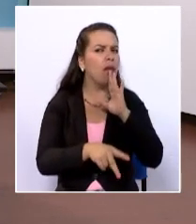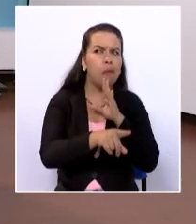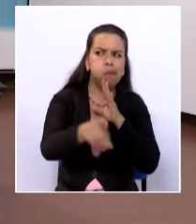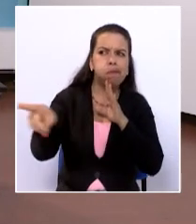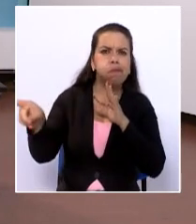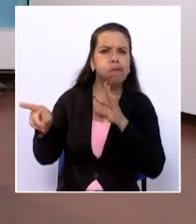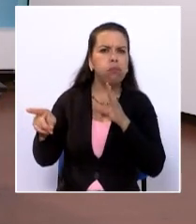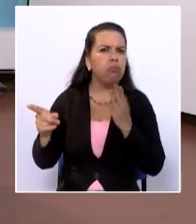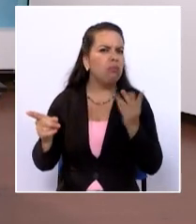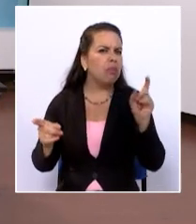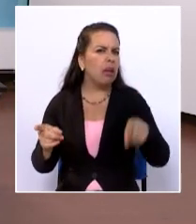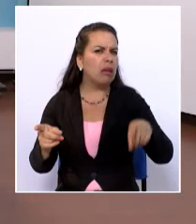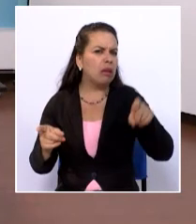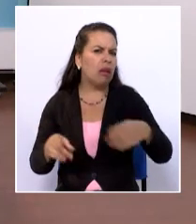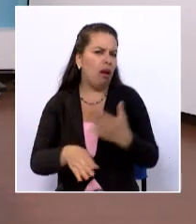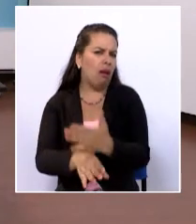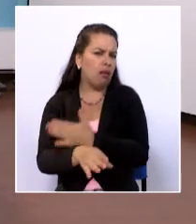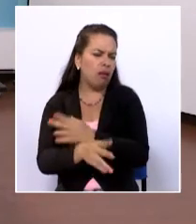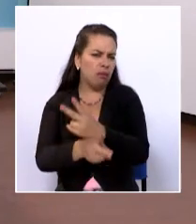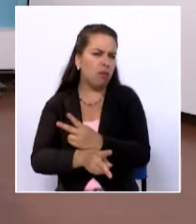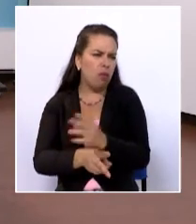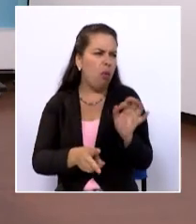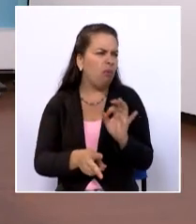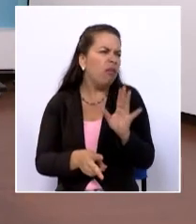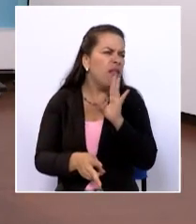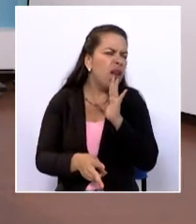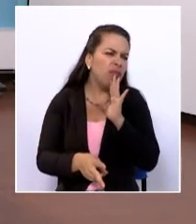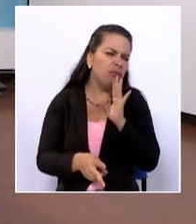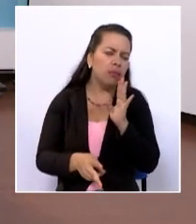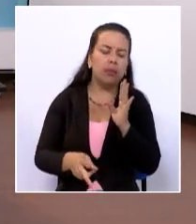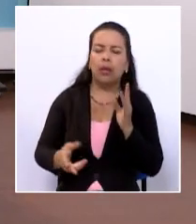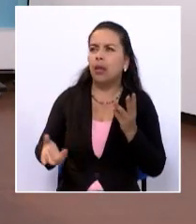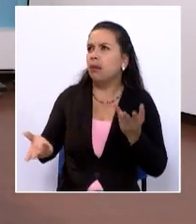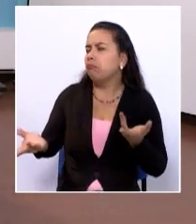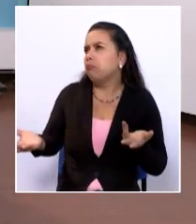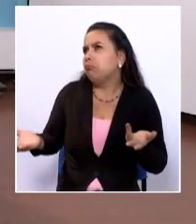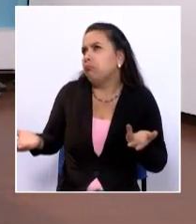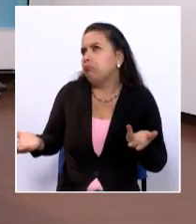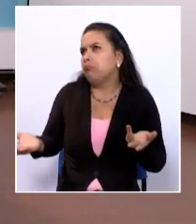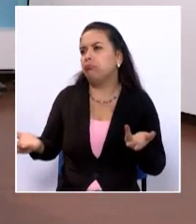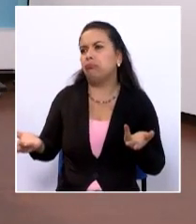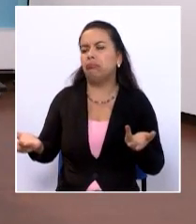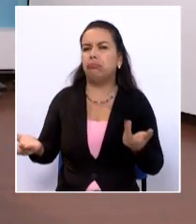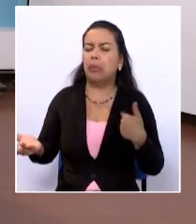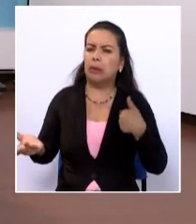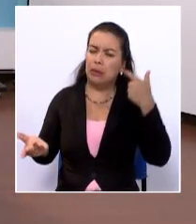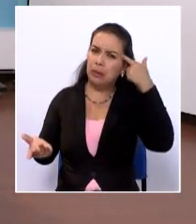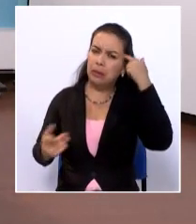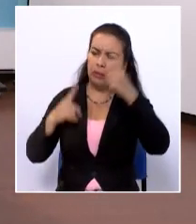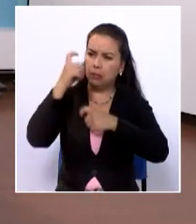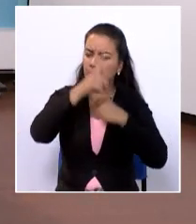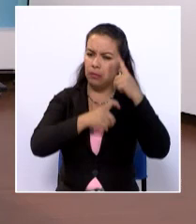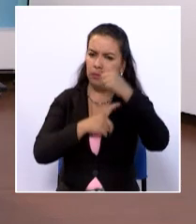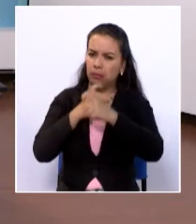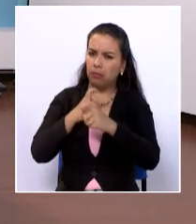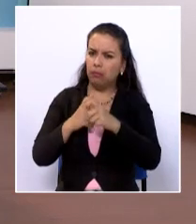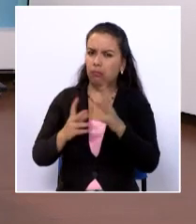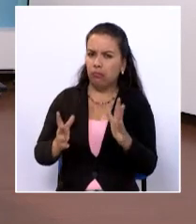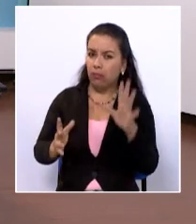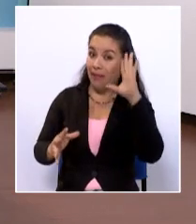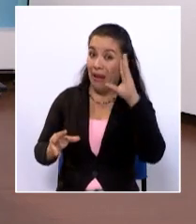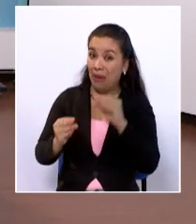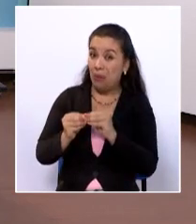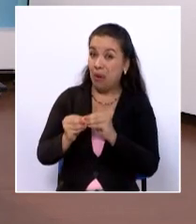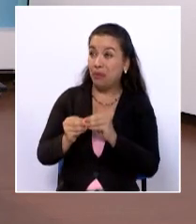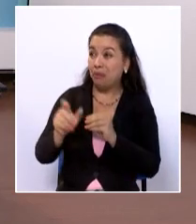o así no se va ha prevendido quien se lo debería hacer pues es que realmente yo estaba muy de acuerdo con todo el concepto del